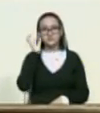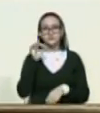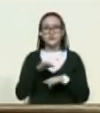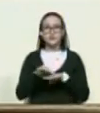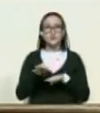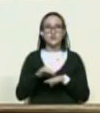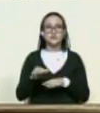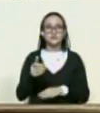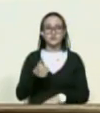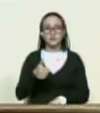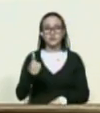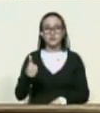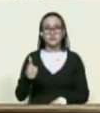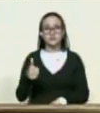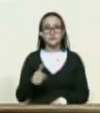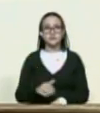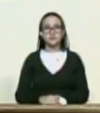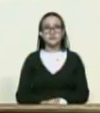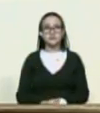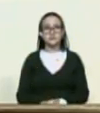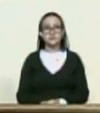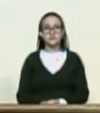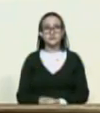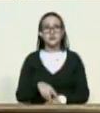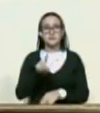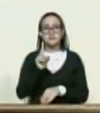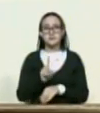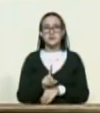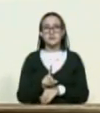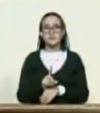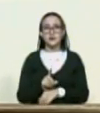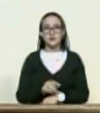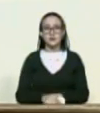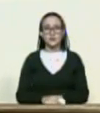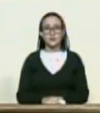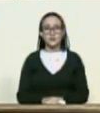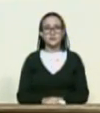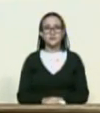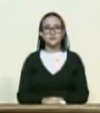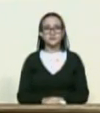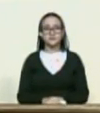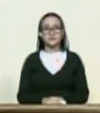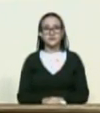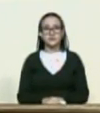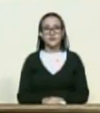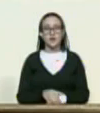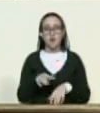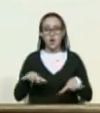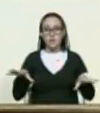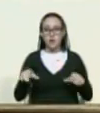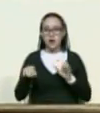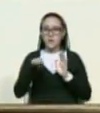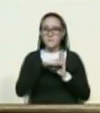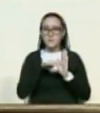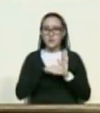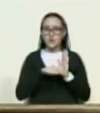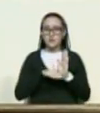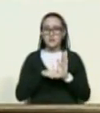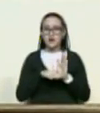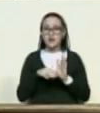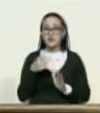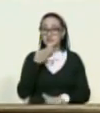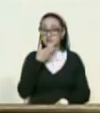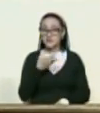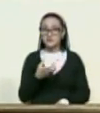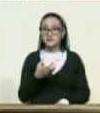municipios. Decreta. Primero, convocar y programar para el mes de